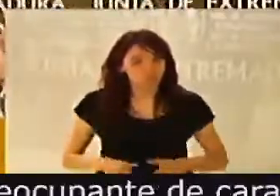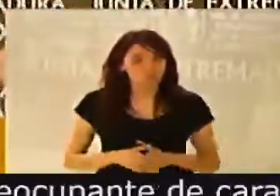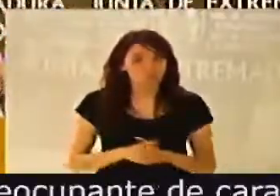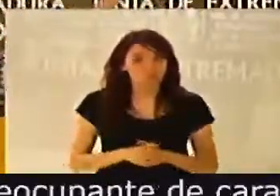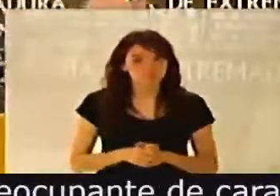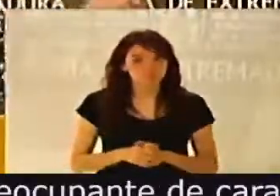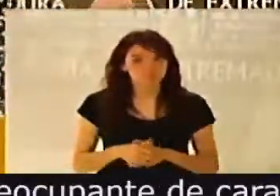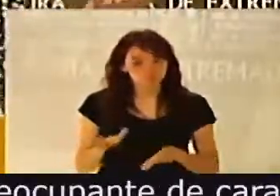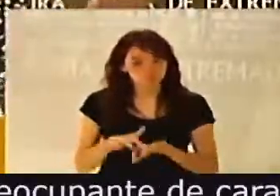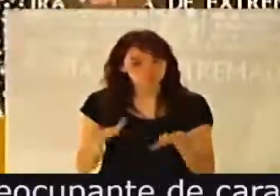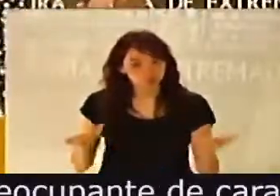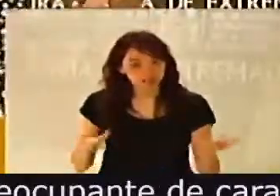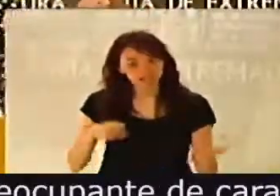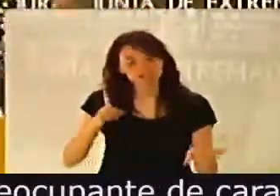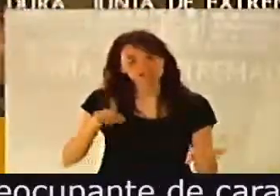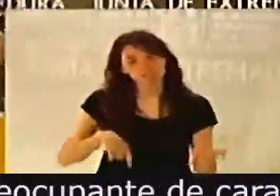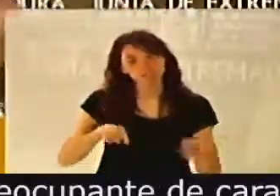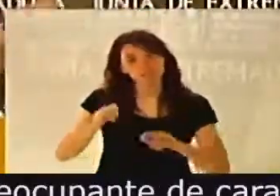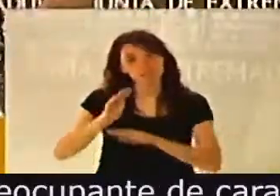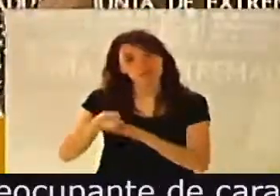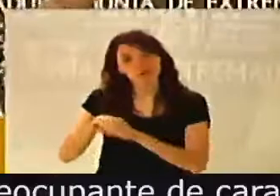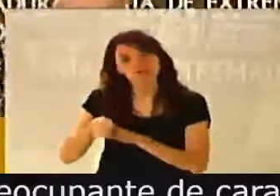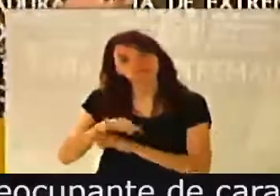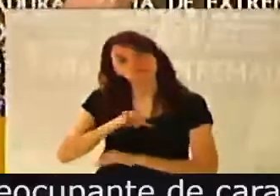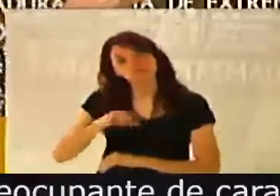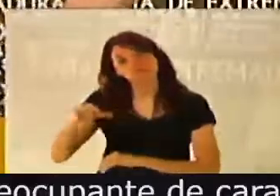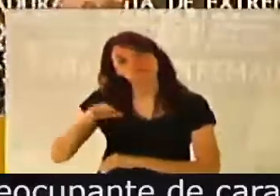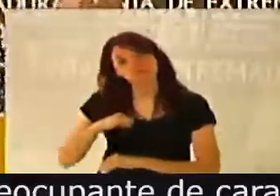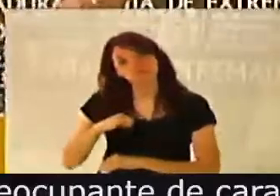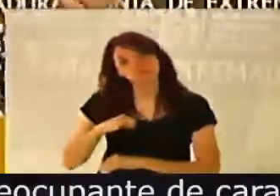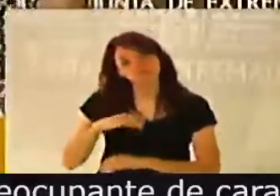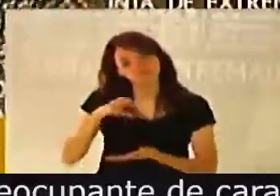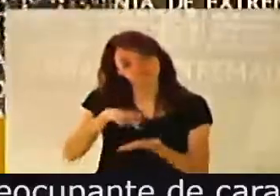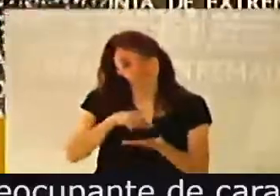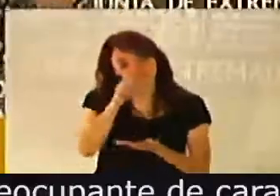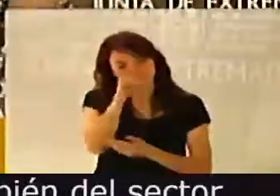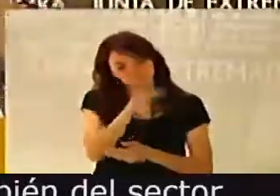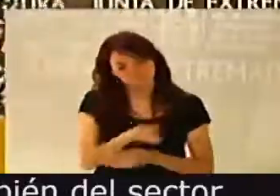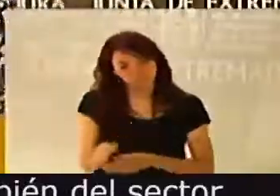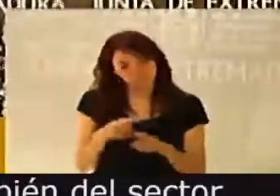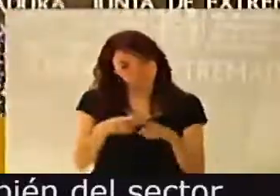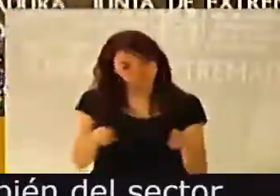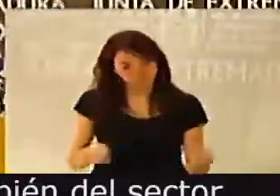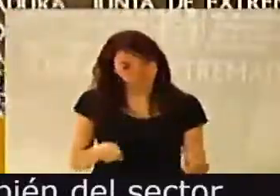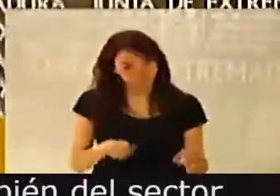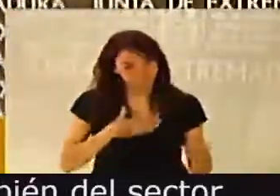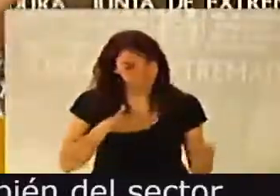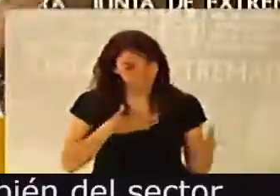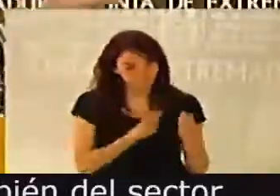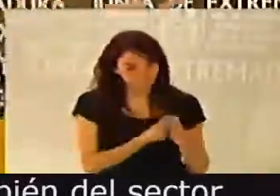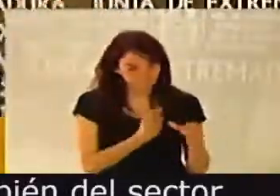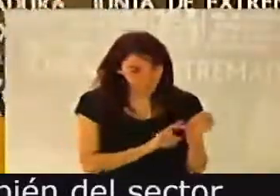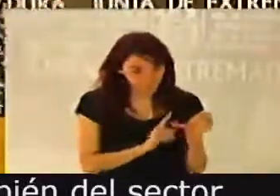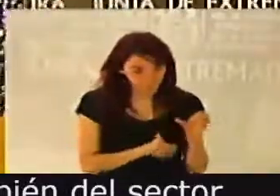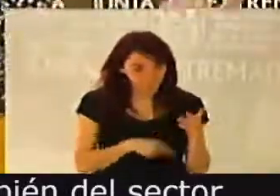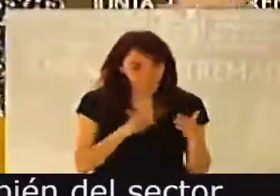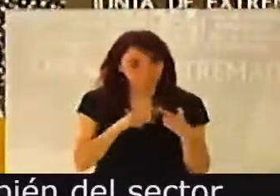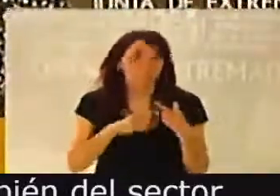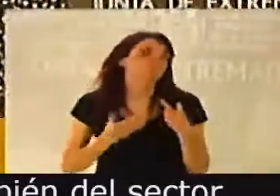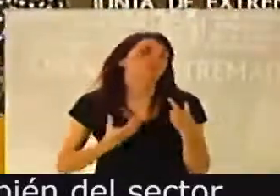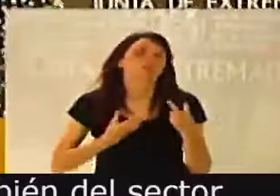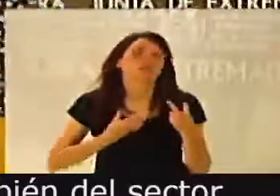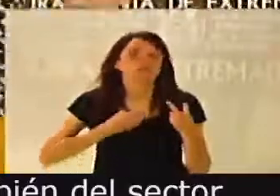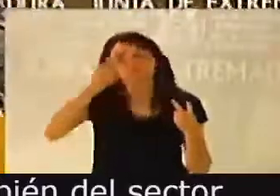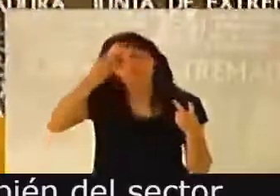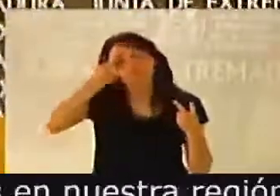ellas son también del sector privado. Hay distintos tipos de centros infantiles en nuestra región, los que tiene la Junta, los que tienen los ayuntamientos, de titularidad